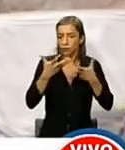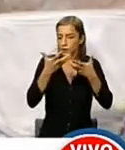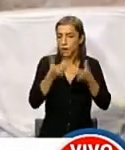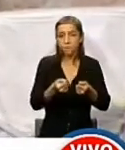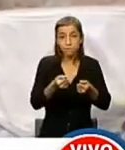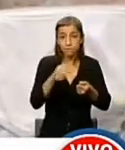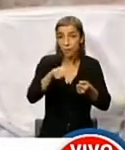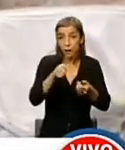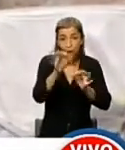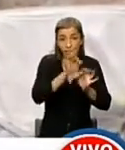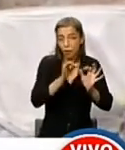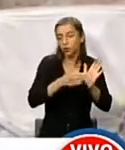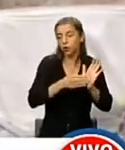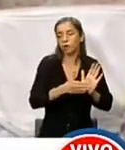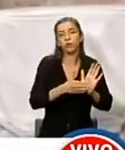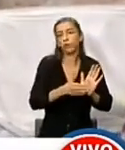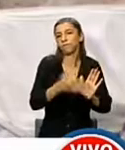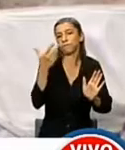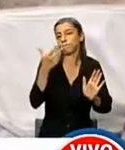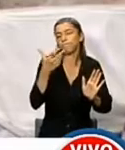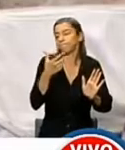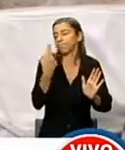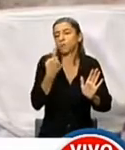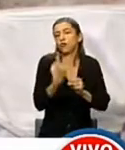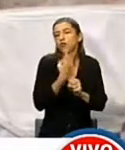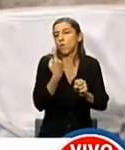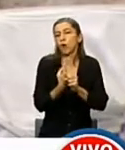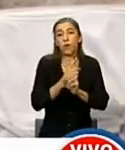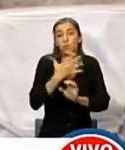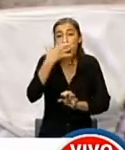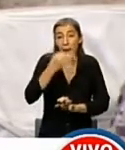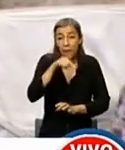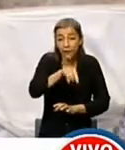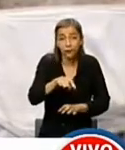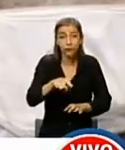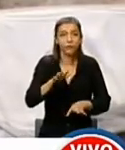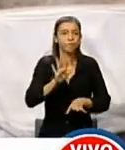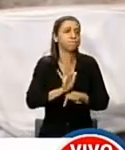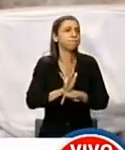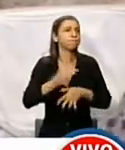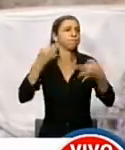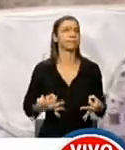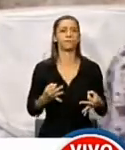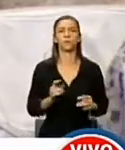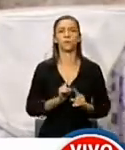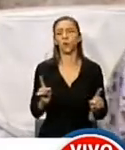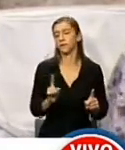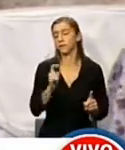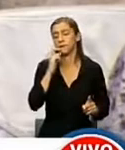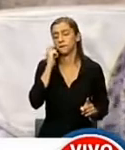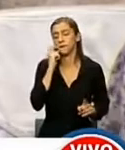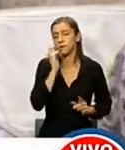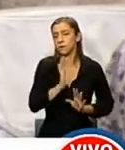el proyecto que envía el oficialismo porque creemos que es inmoral si bien es cierto